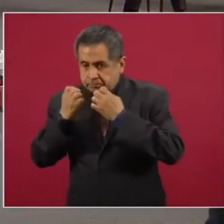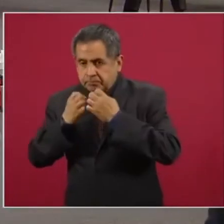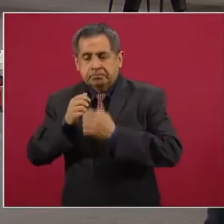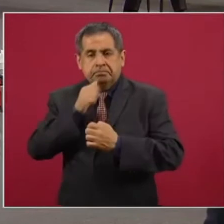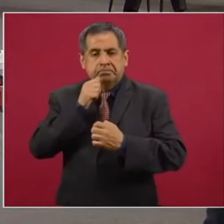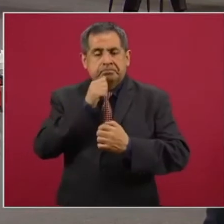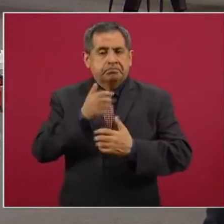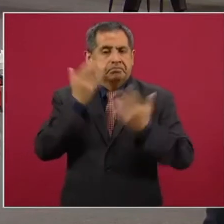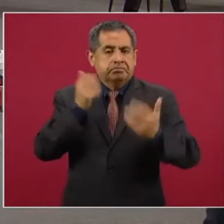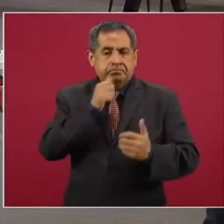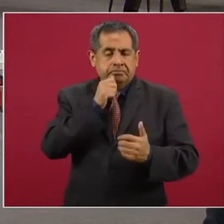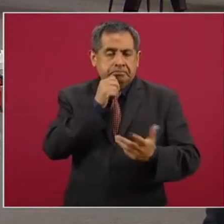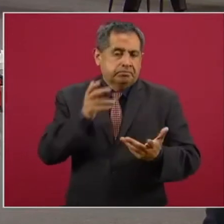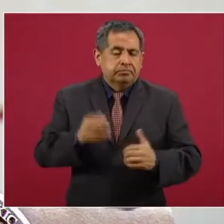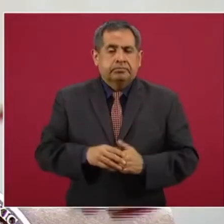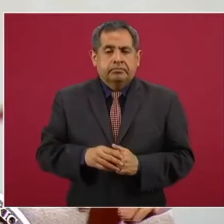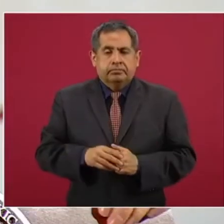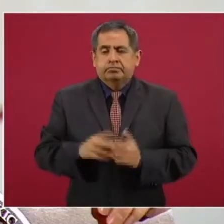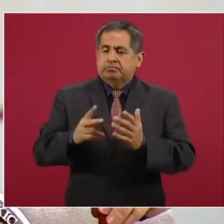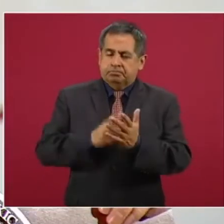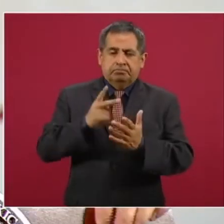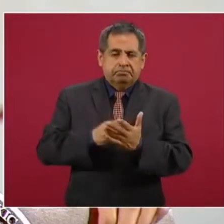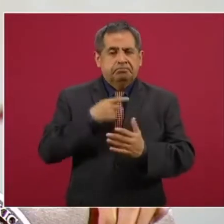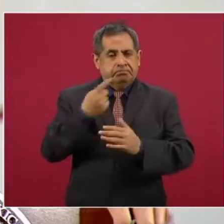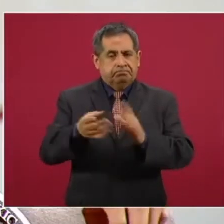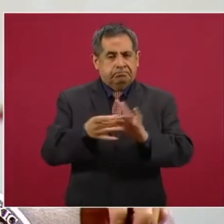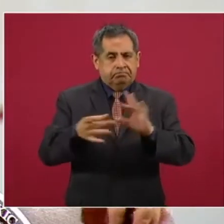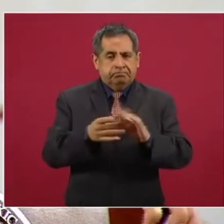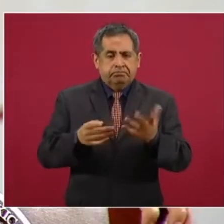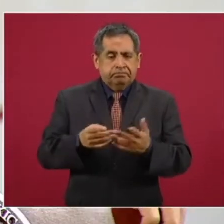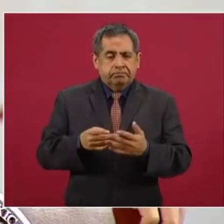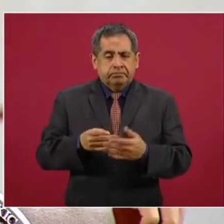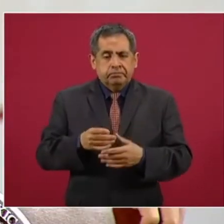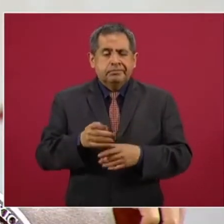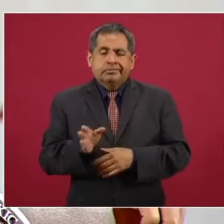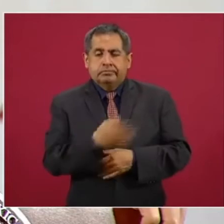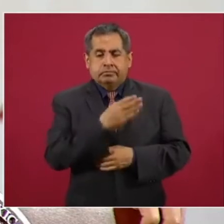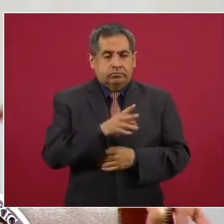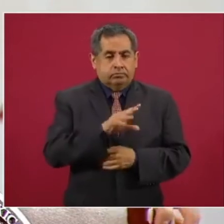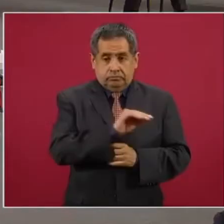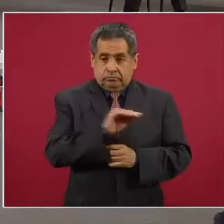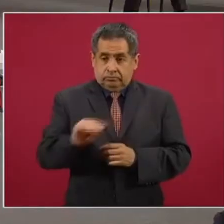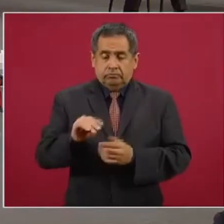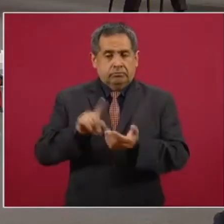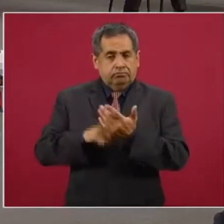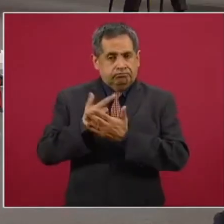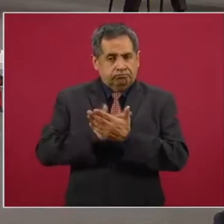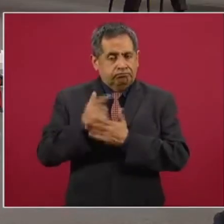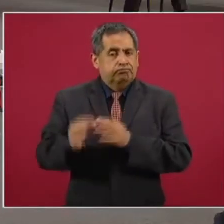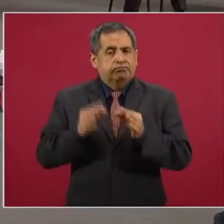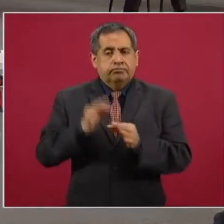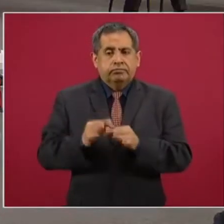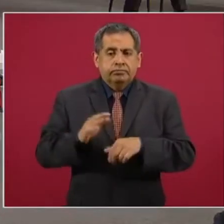diagnóstico por laboratorio. Insisto, lo hemos dicho múltiples veces, no por ello dejan de ser contabilizadas. ¿Por qué razón? Porque